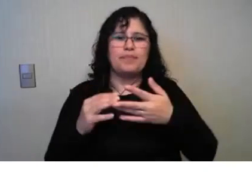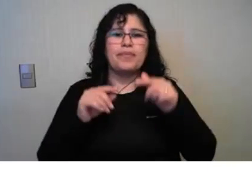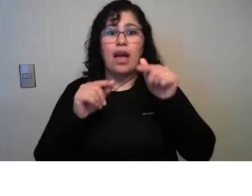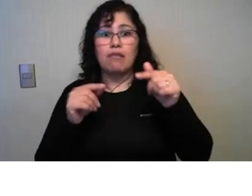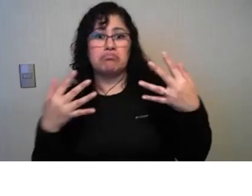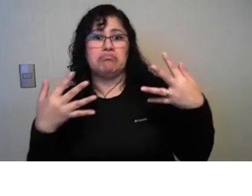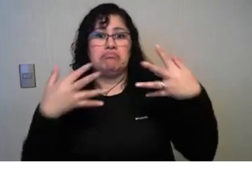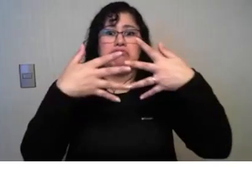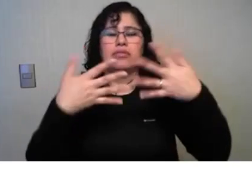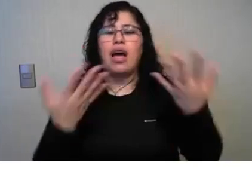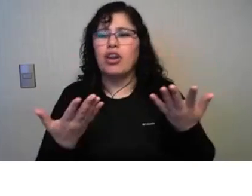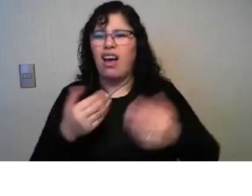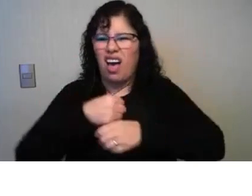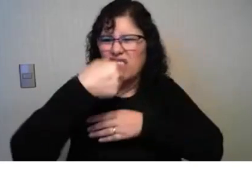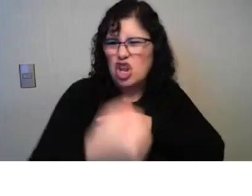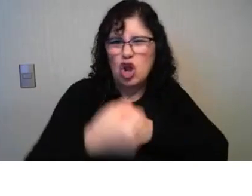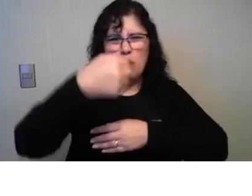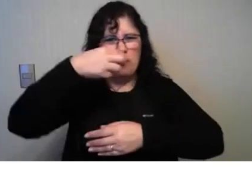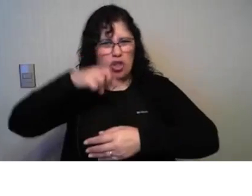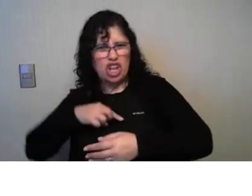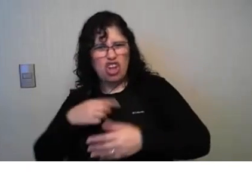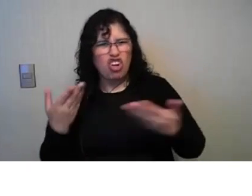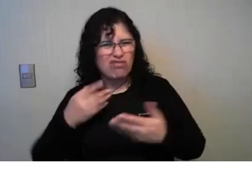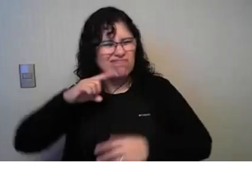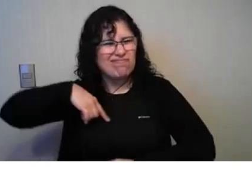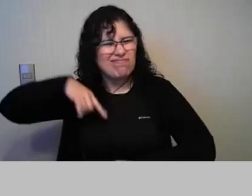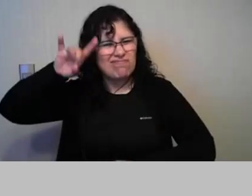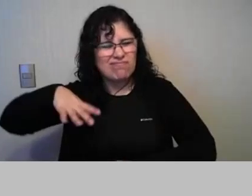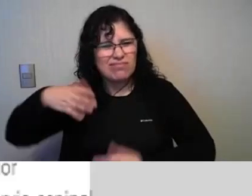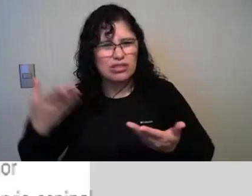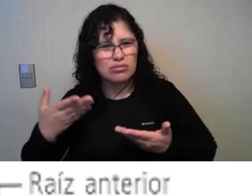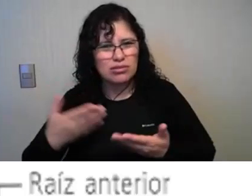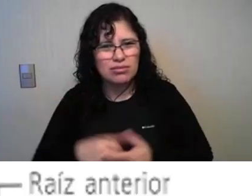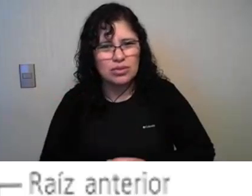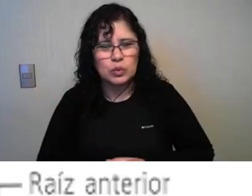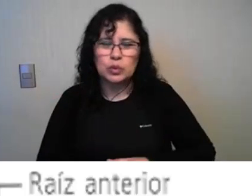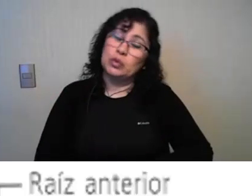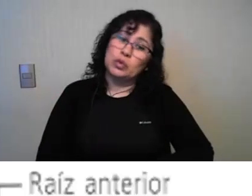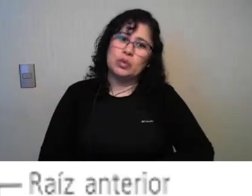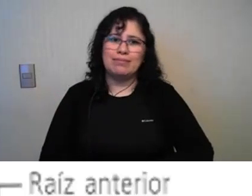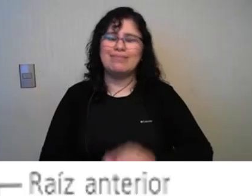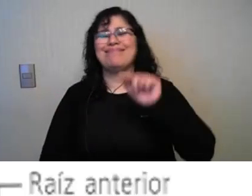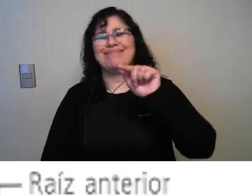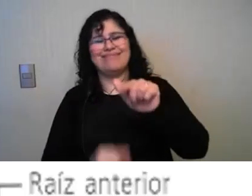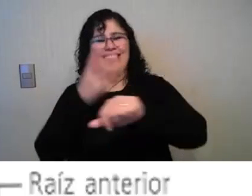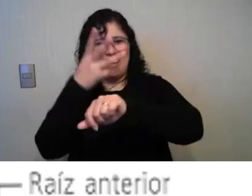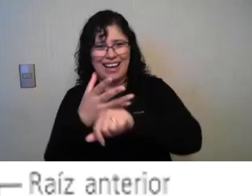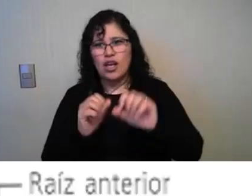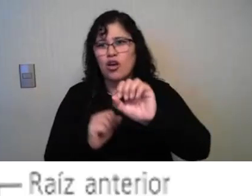¿Cómo ubicamos la parte posterior? Aquí levemente vamos a comentar. Se observa un pequeño